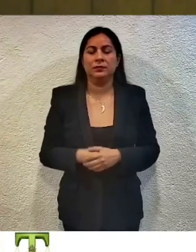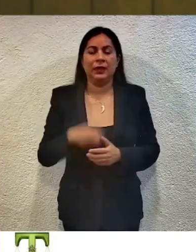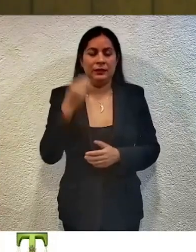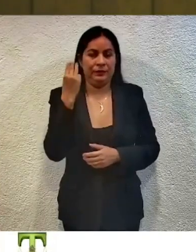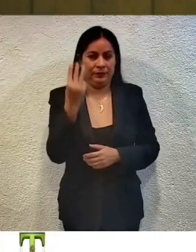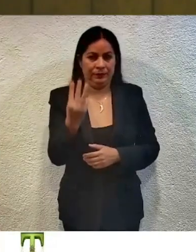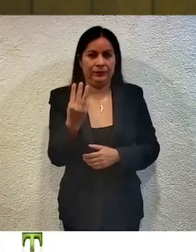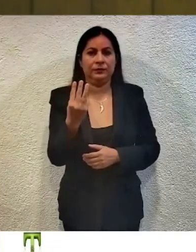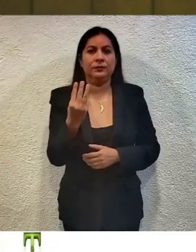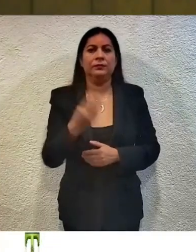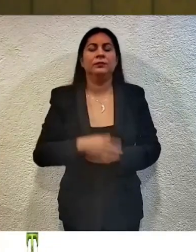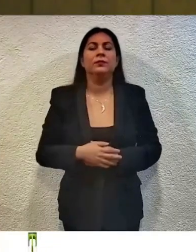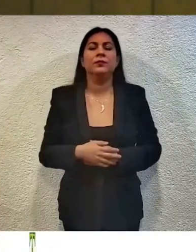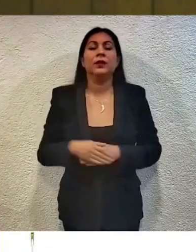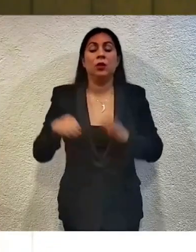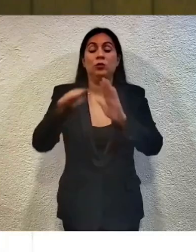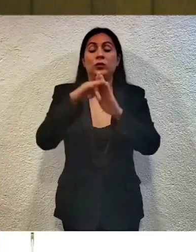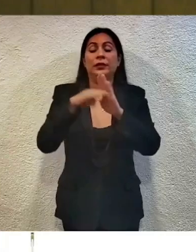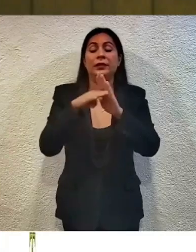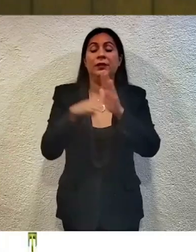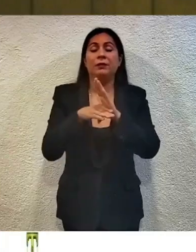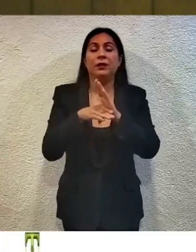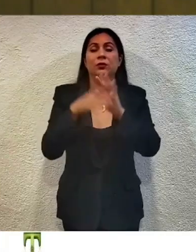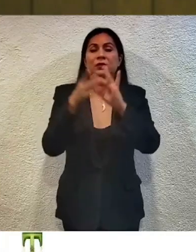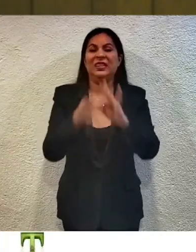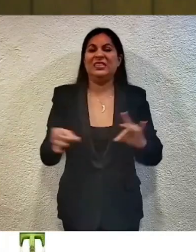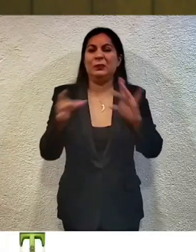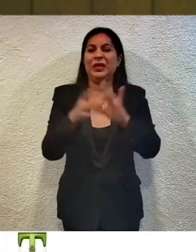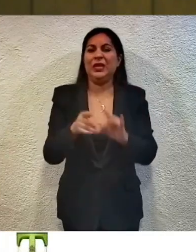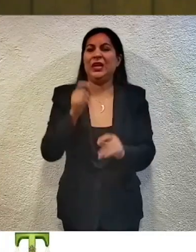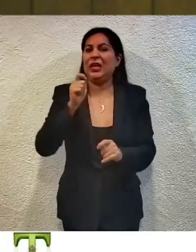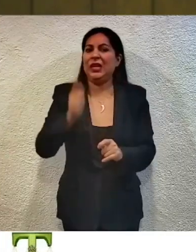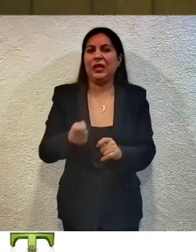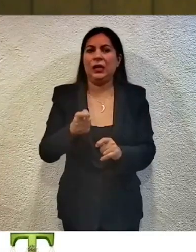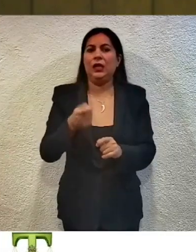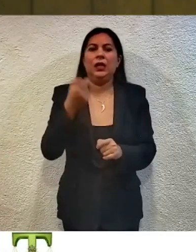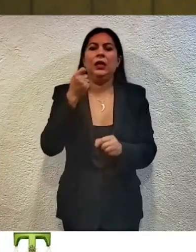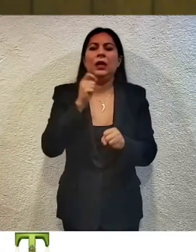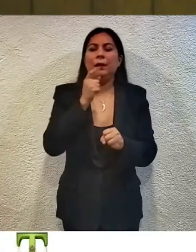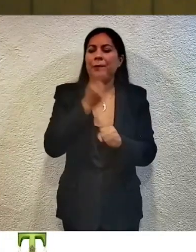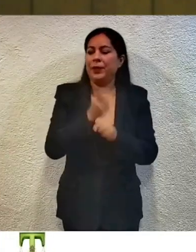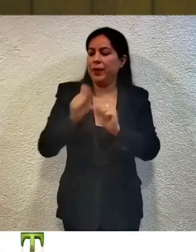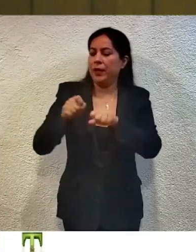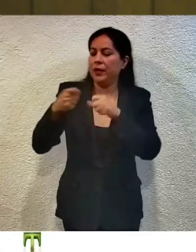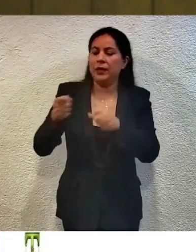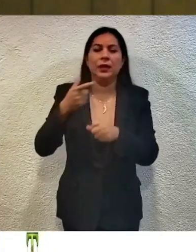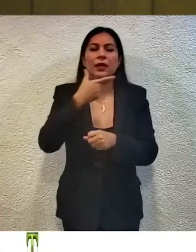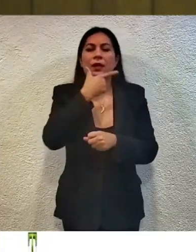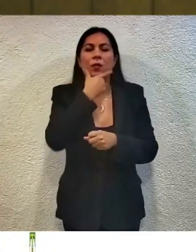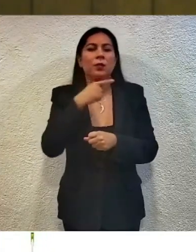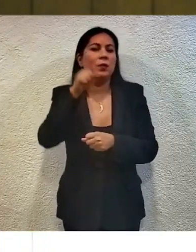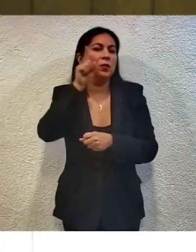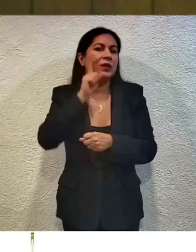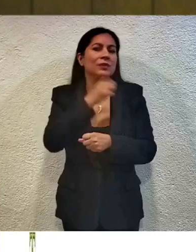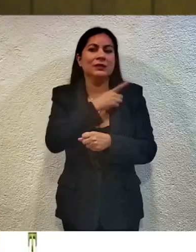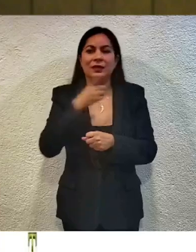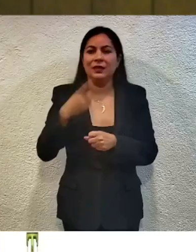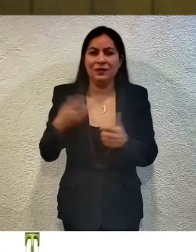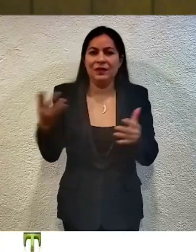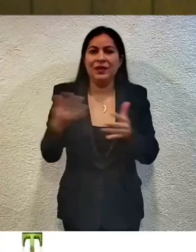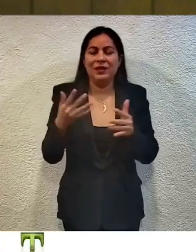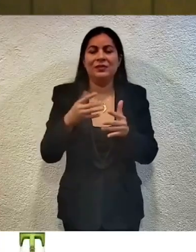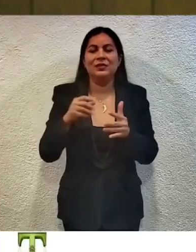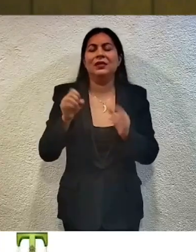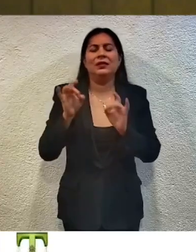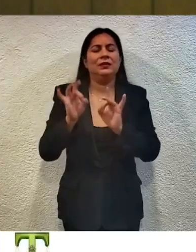3. Los lineamientos precisan que la primera asignación de género se realizará en